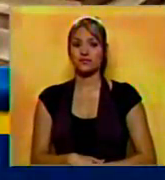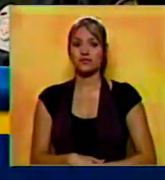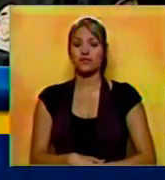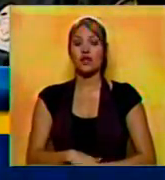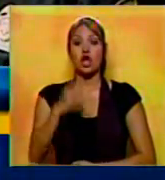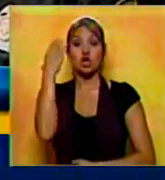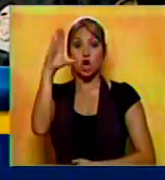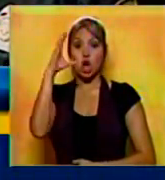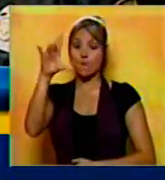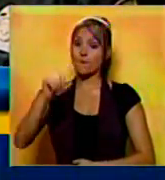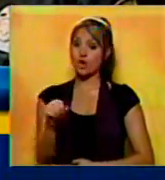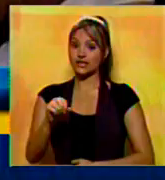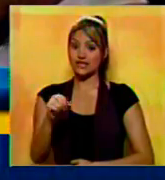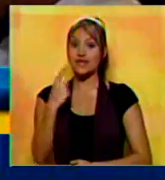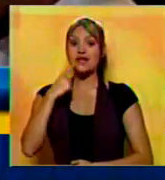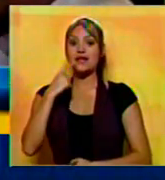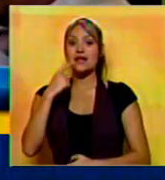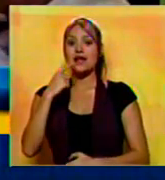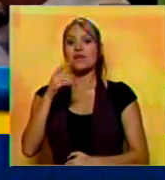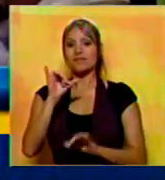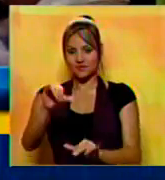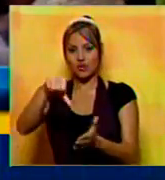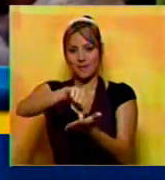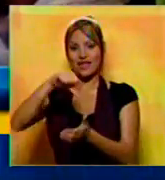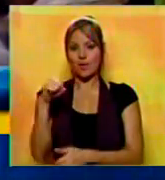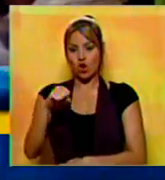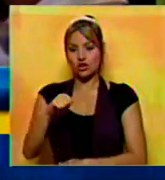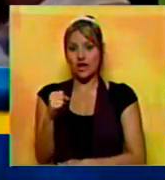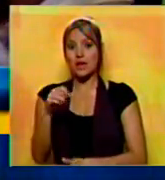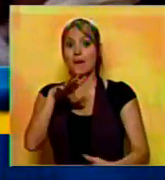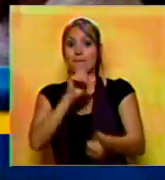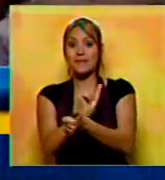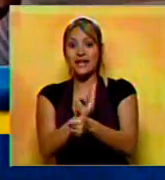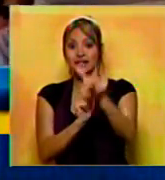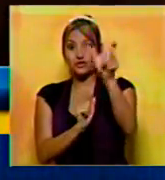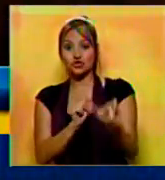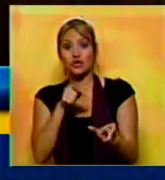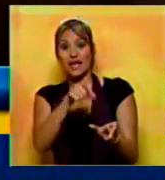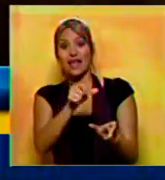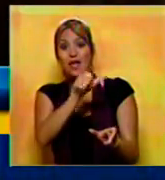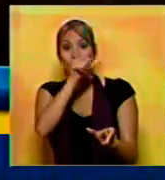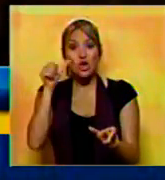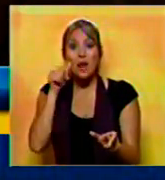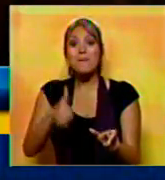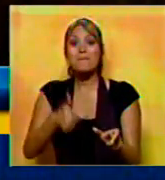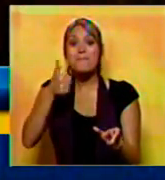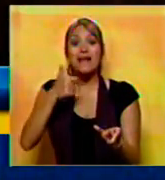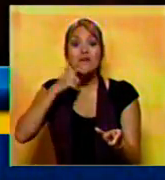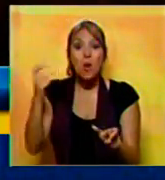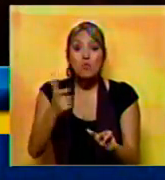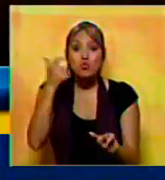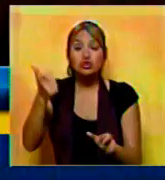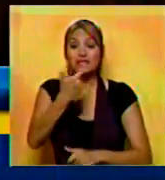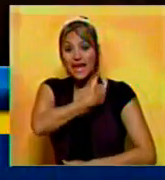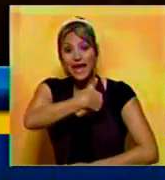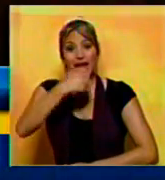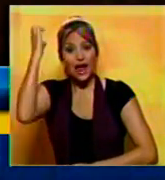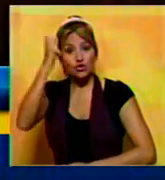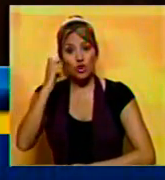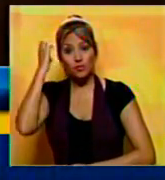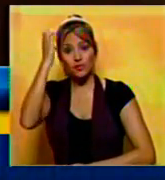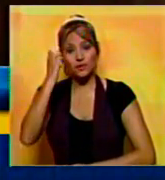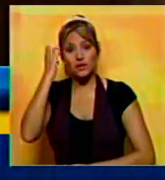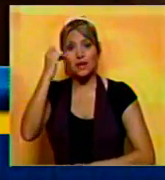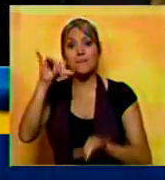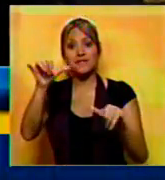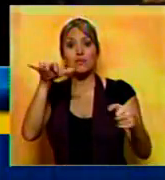En Colombia, la policía de Bogotá capturó al italiano Roberto Panunzi, considerado el narcotraficante más buscado de Europa. Al momento de